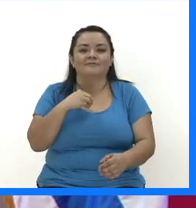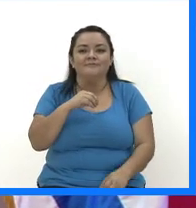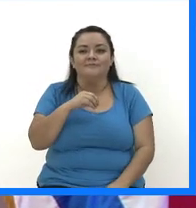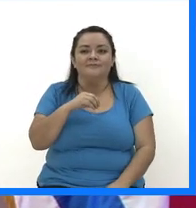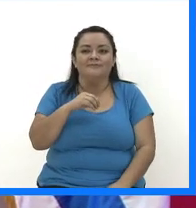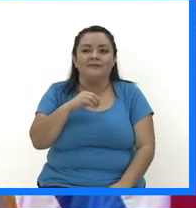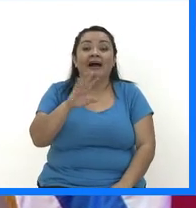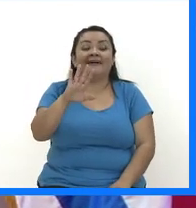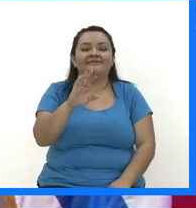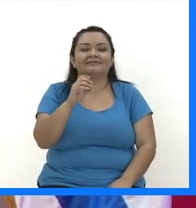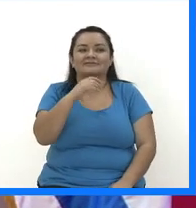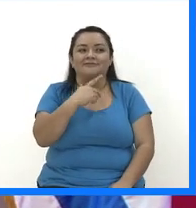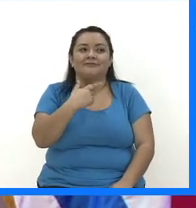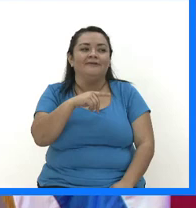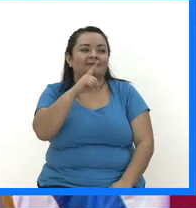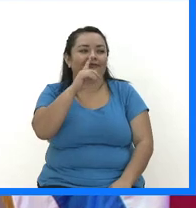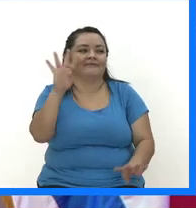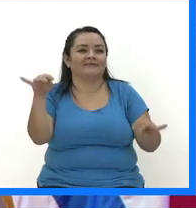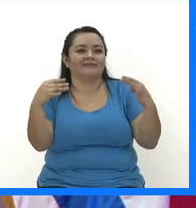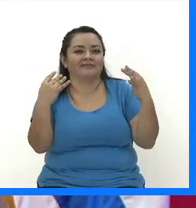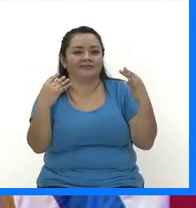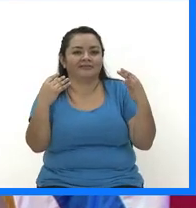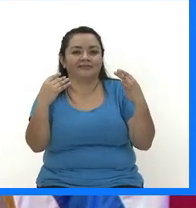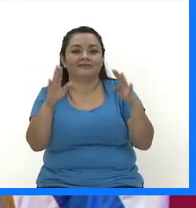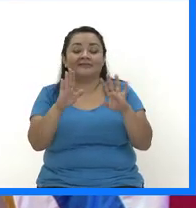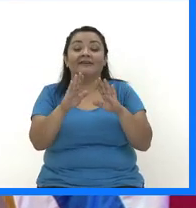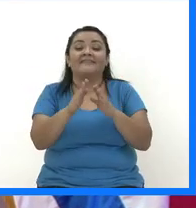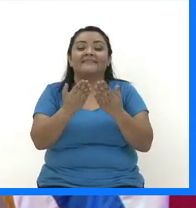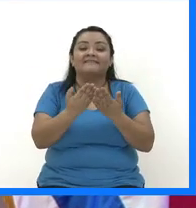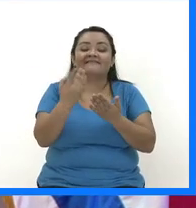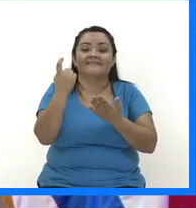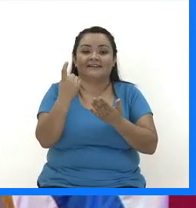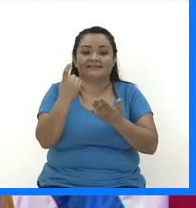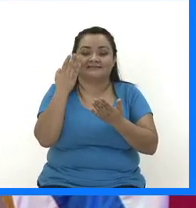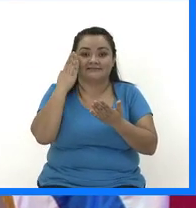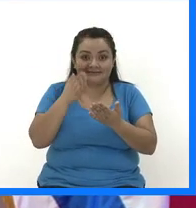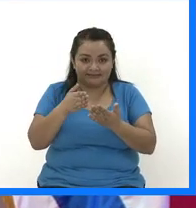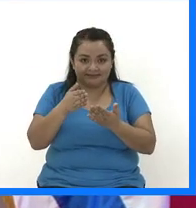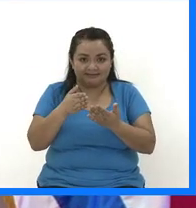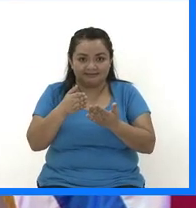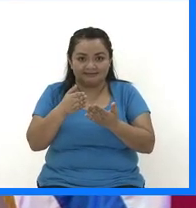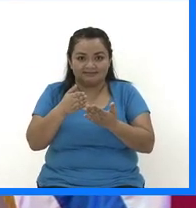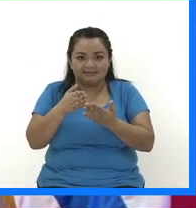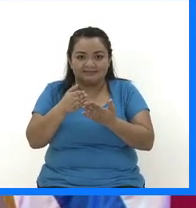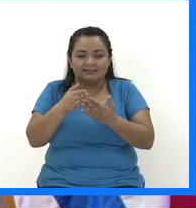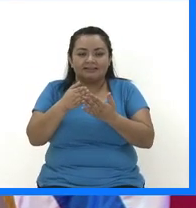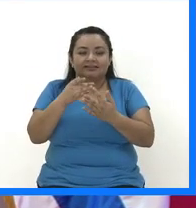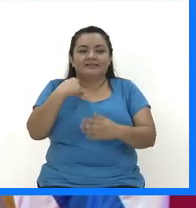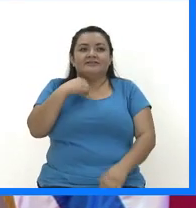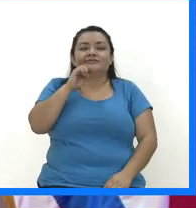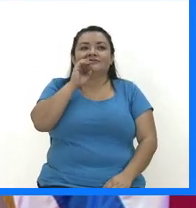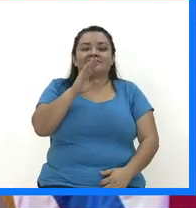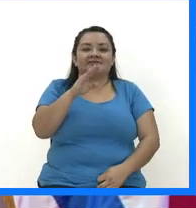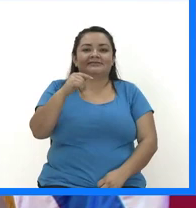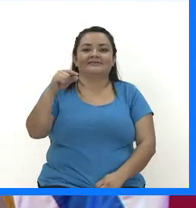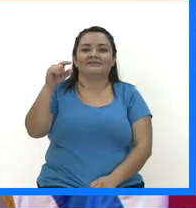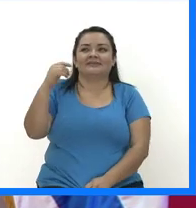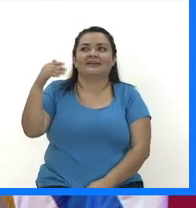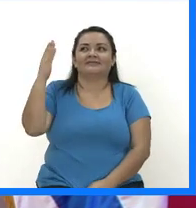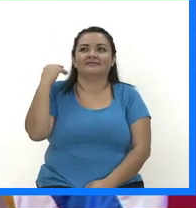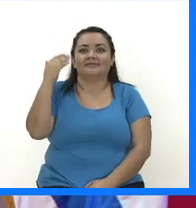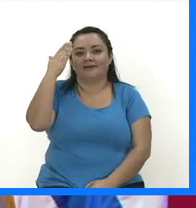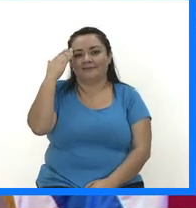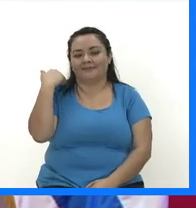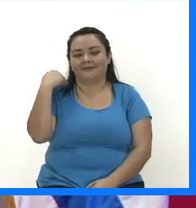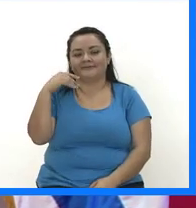nos gustan los eventos pero no nos gusta la palabra no tenemos raíz les contaba en el culto anterior estaba hermana para